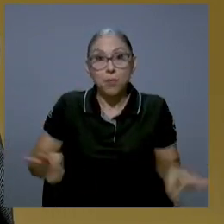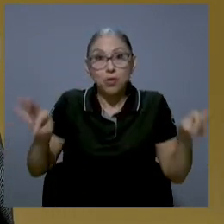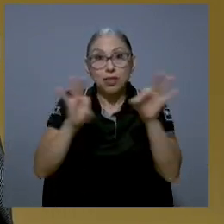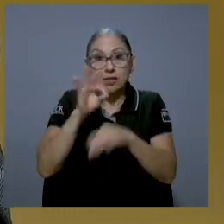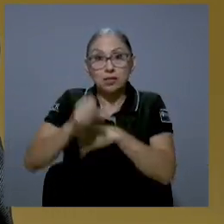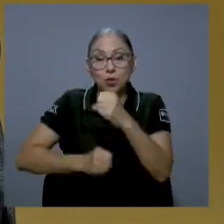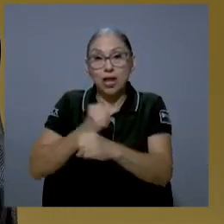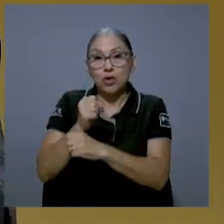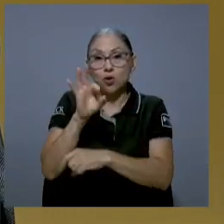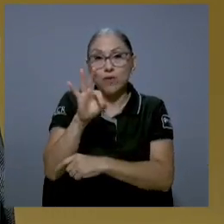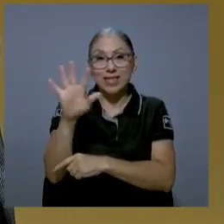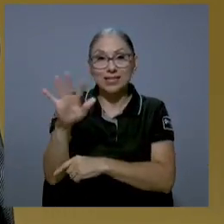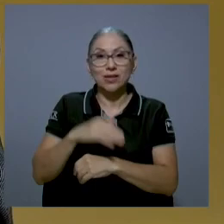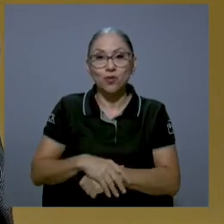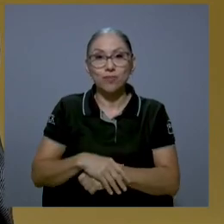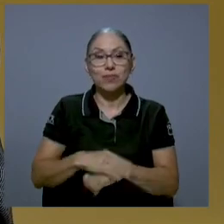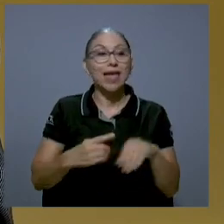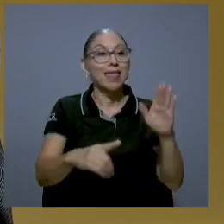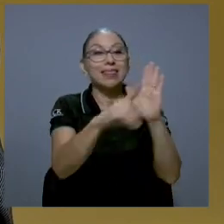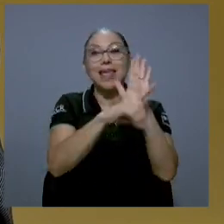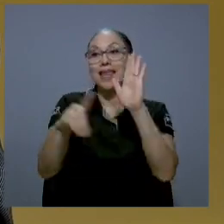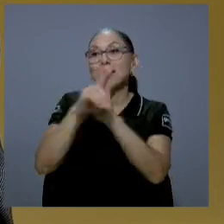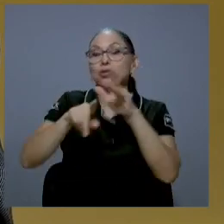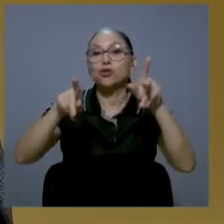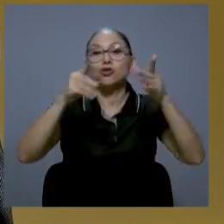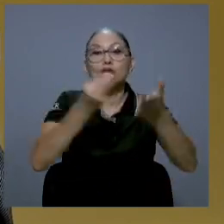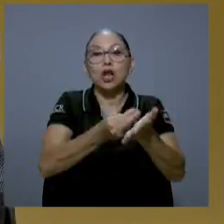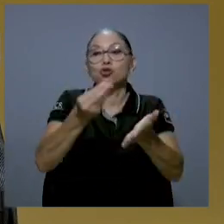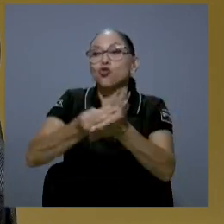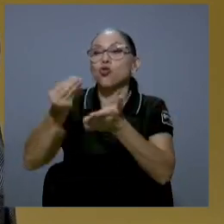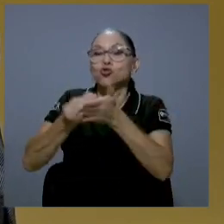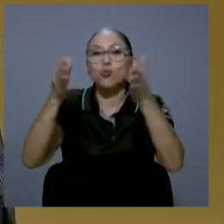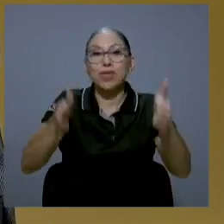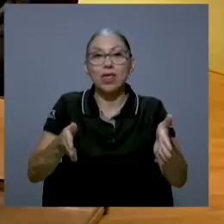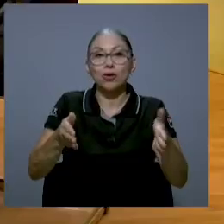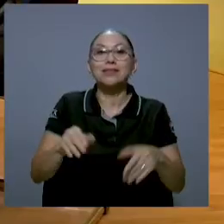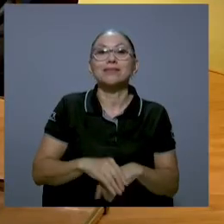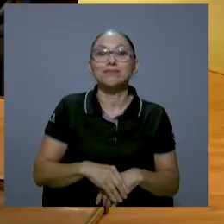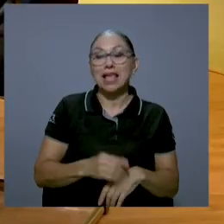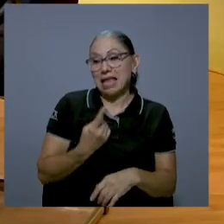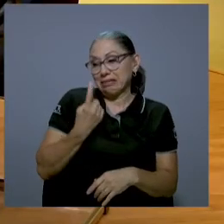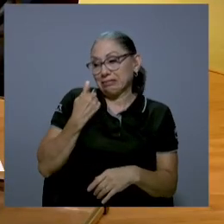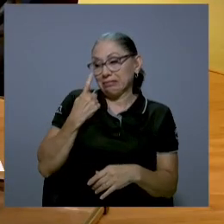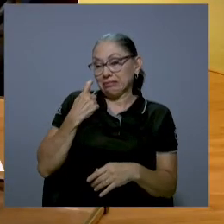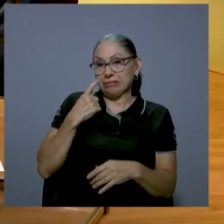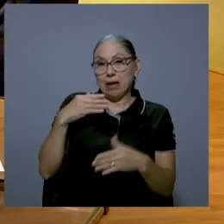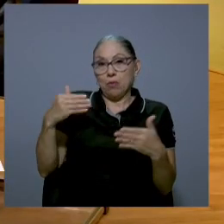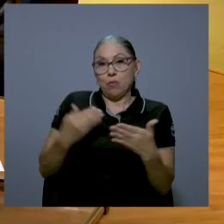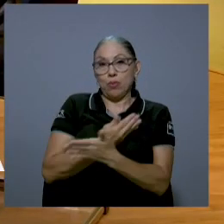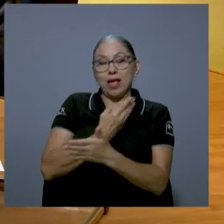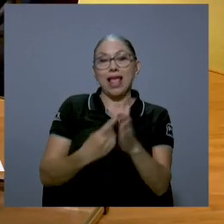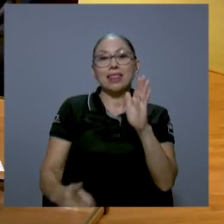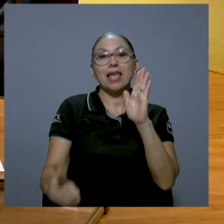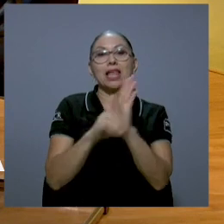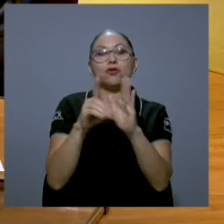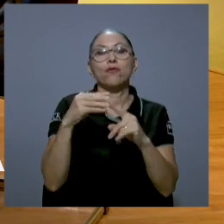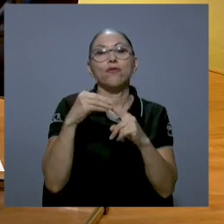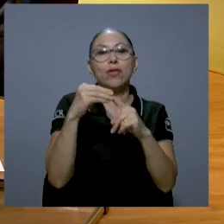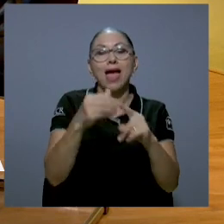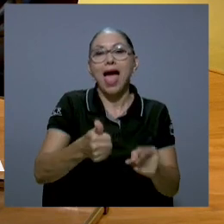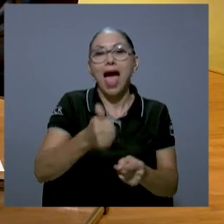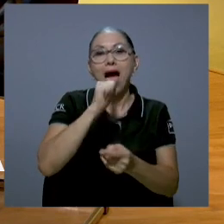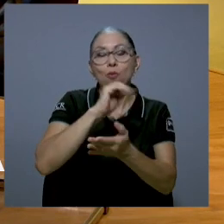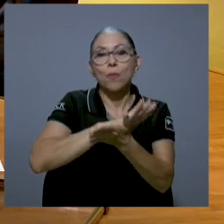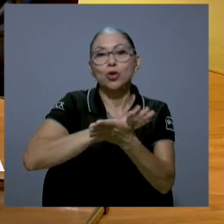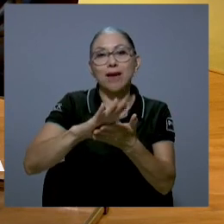95, los derechos de los consumidores en la misma época y más recientemente el derecho fundamental al agua potable.